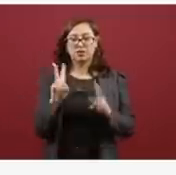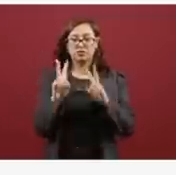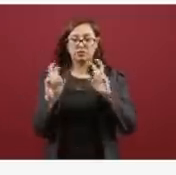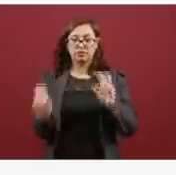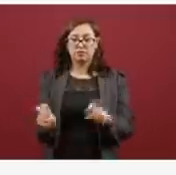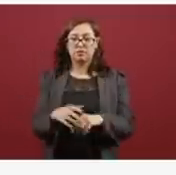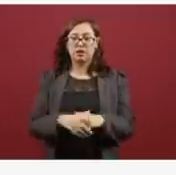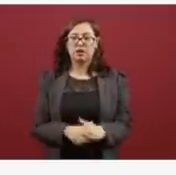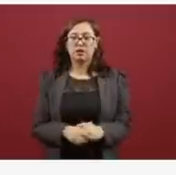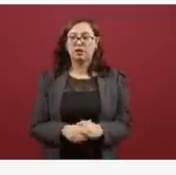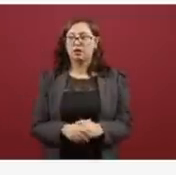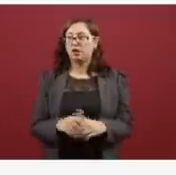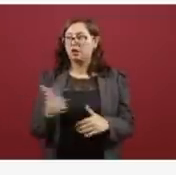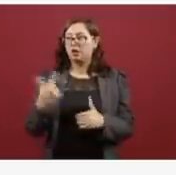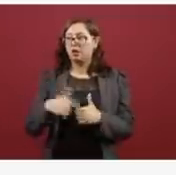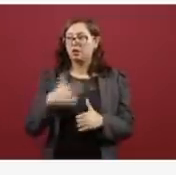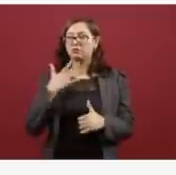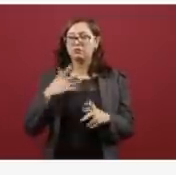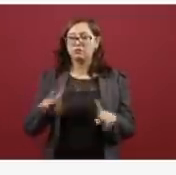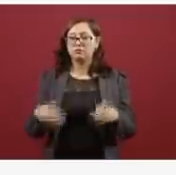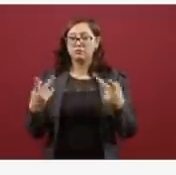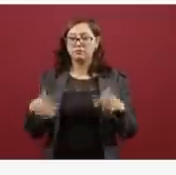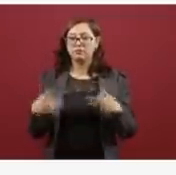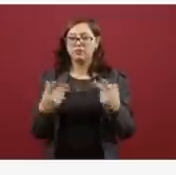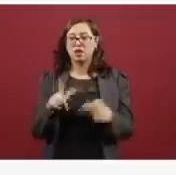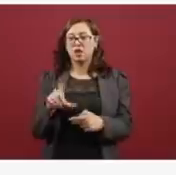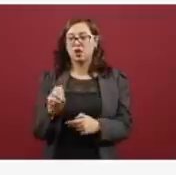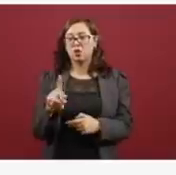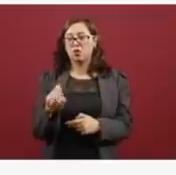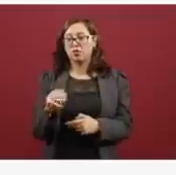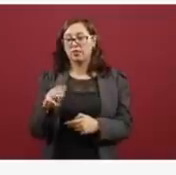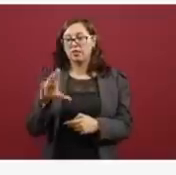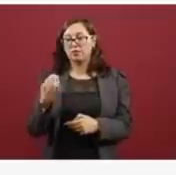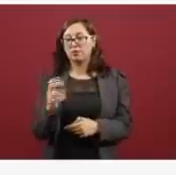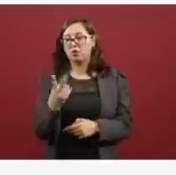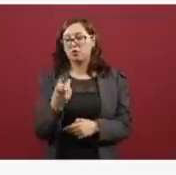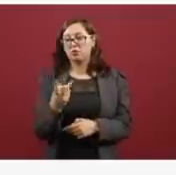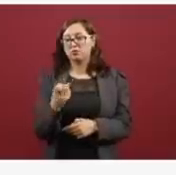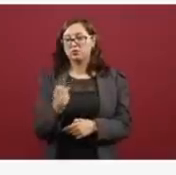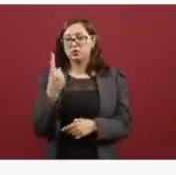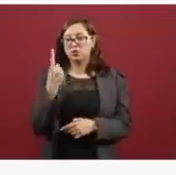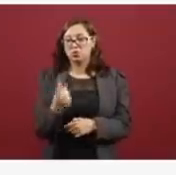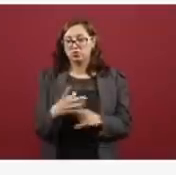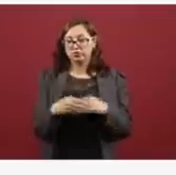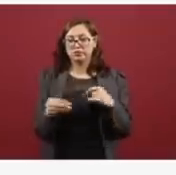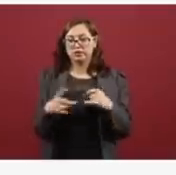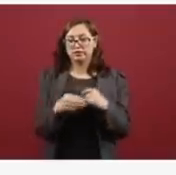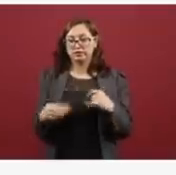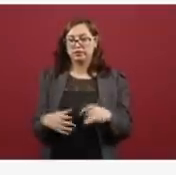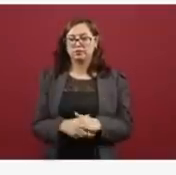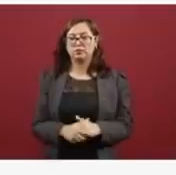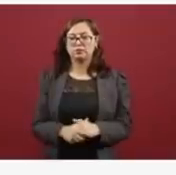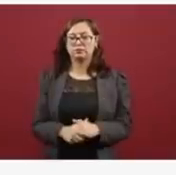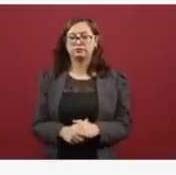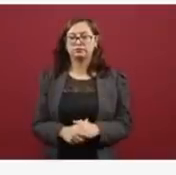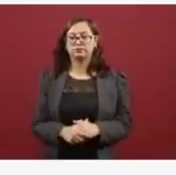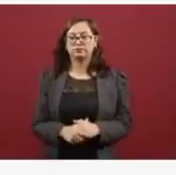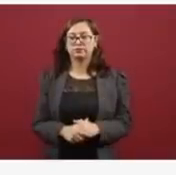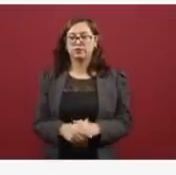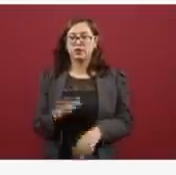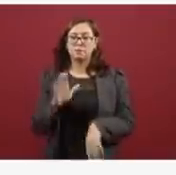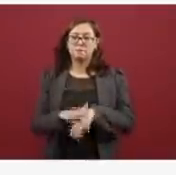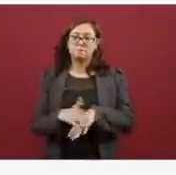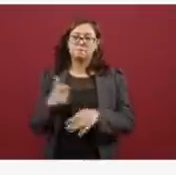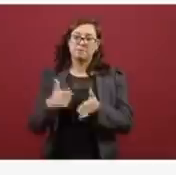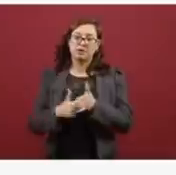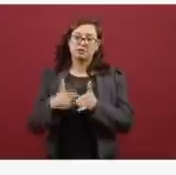producto y lo demo es el tercer lugar con 2 pesos y un centavo de diferencial las más